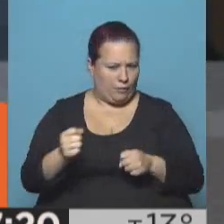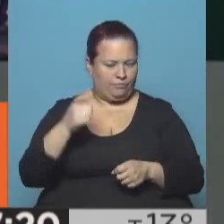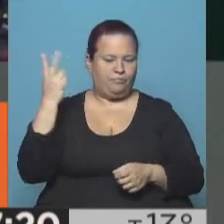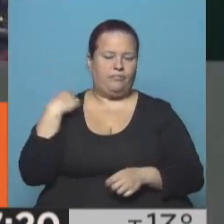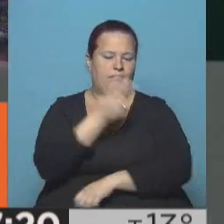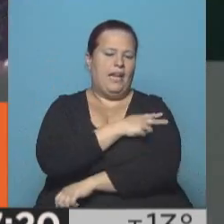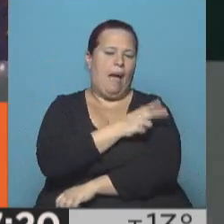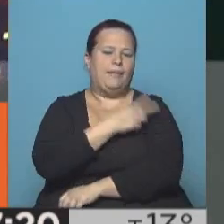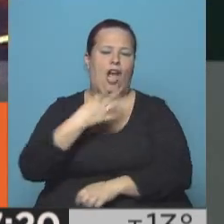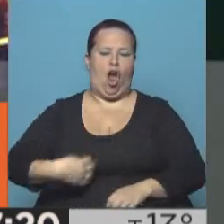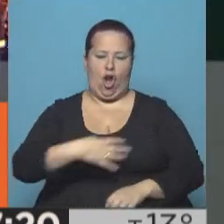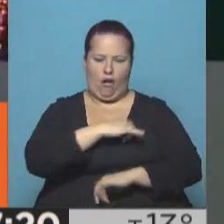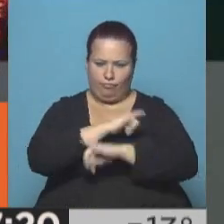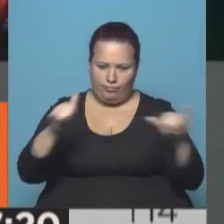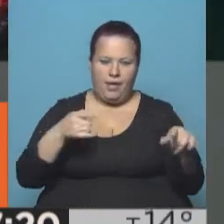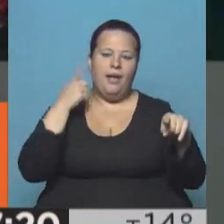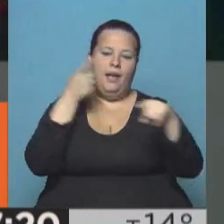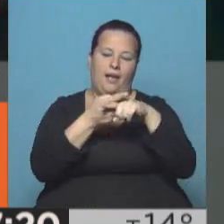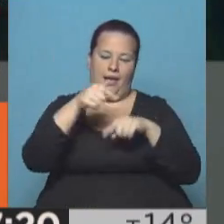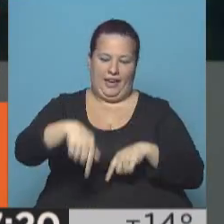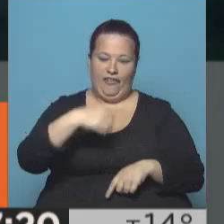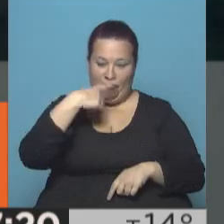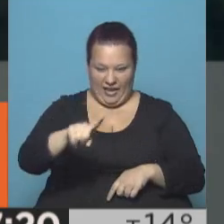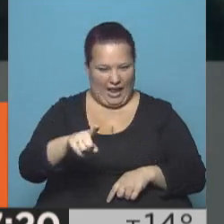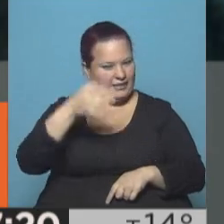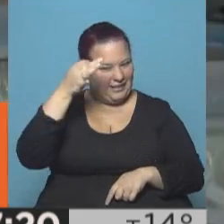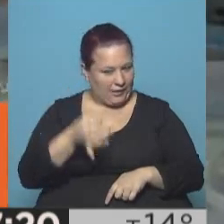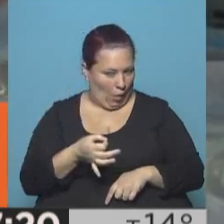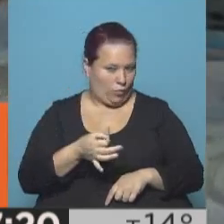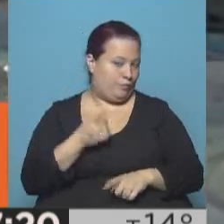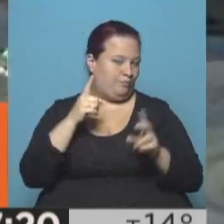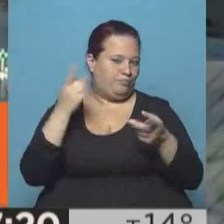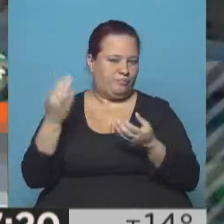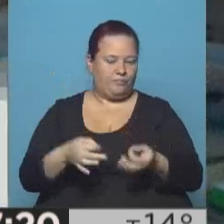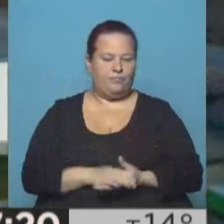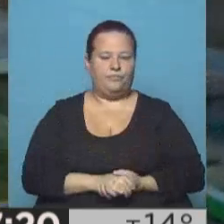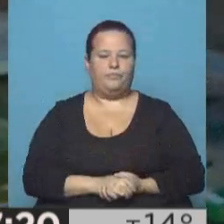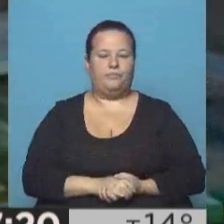capitán del equipo de Croacia para disputar esta final y seguramente será uno de los ingleses.